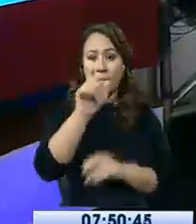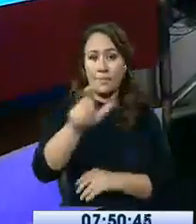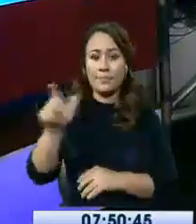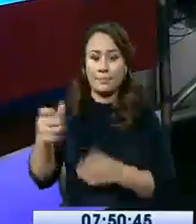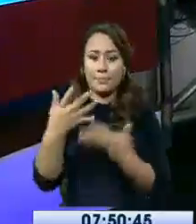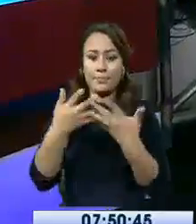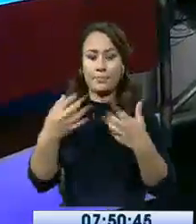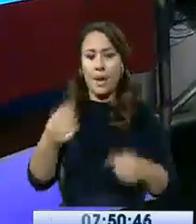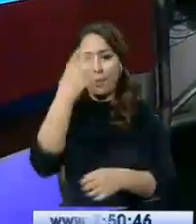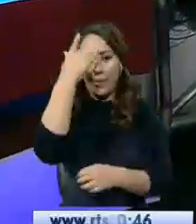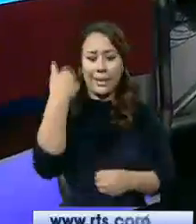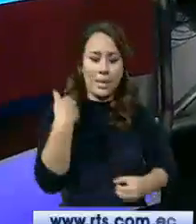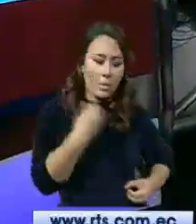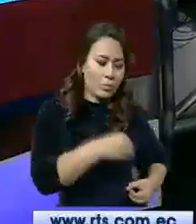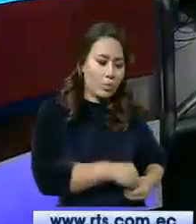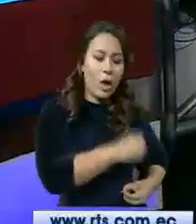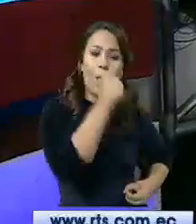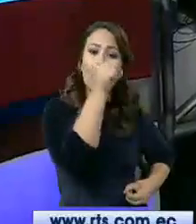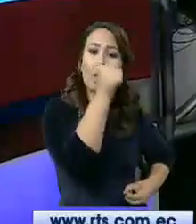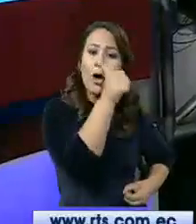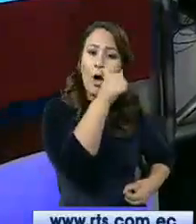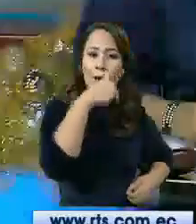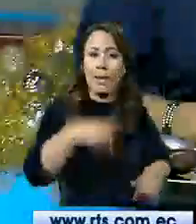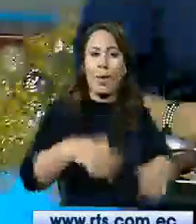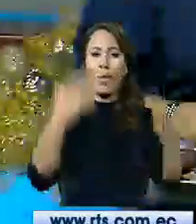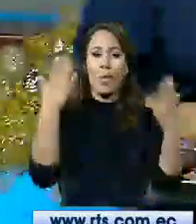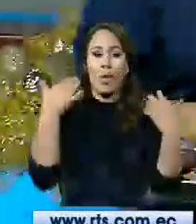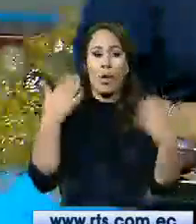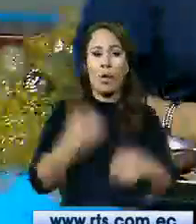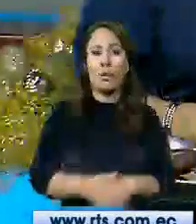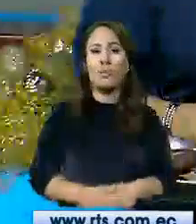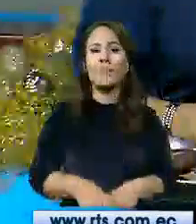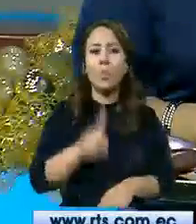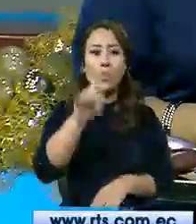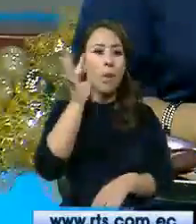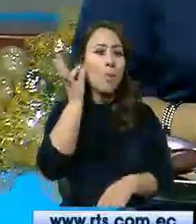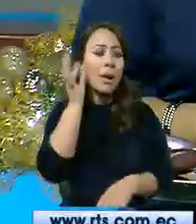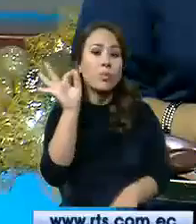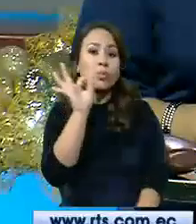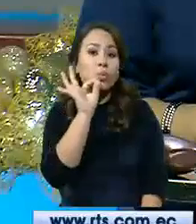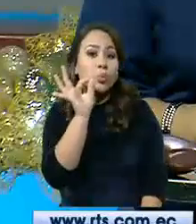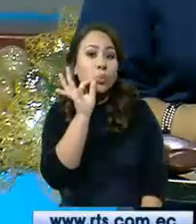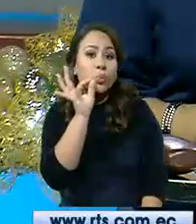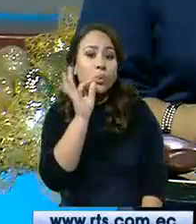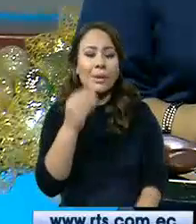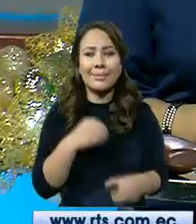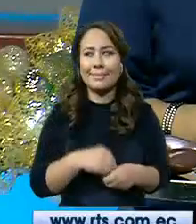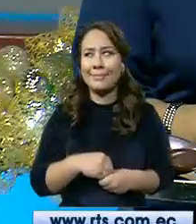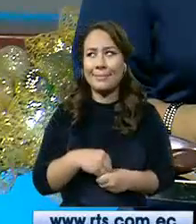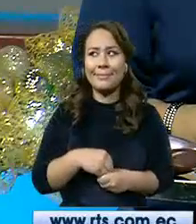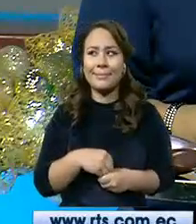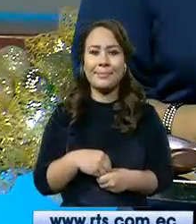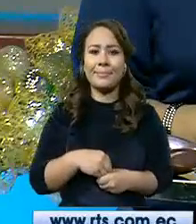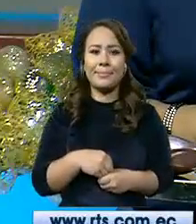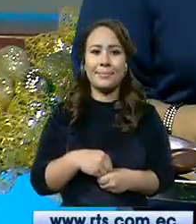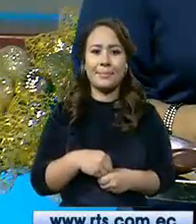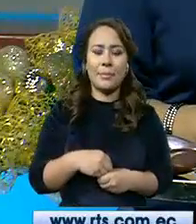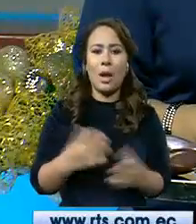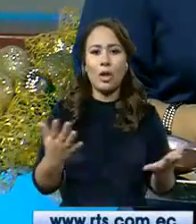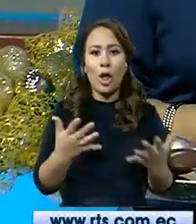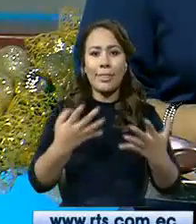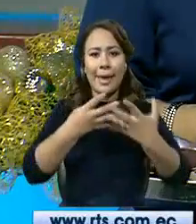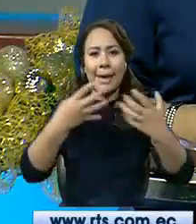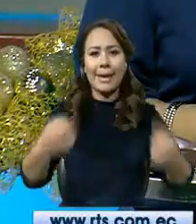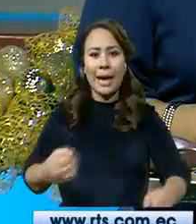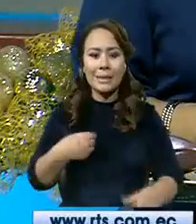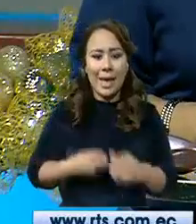con droga en Guayaquil. A una mujer le detectaron dosis de marihuana cuando pretendía pasar los filtros de seguridad de la penitenciaría